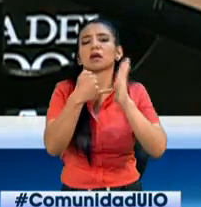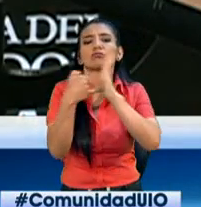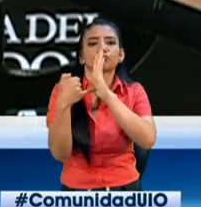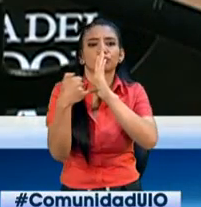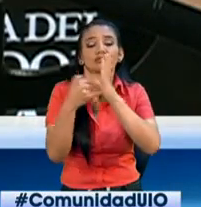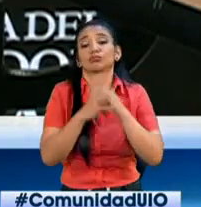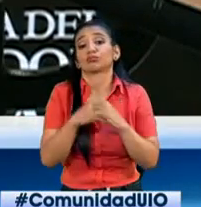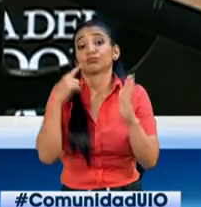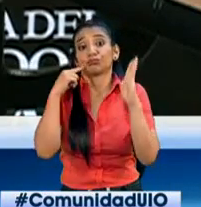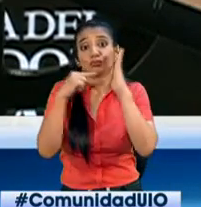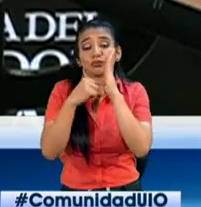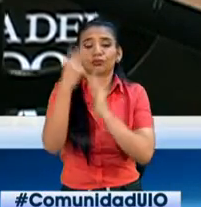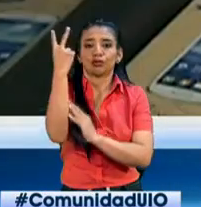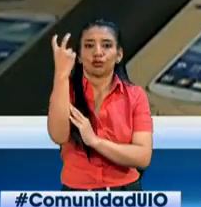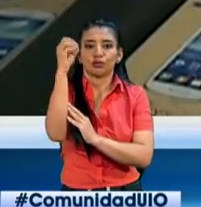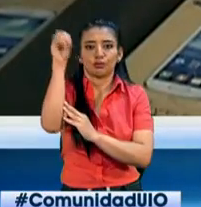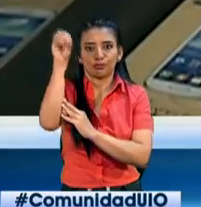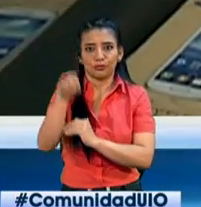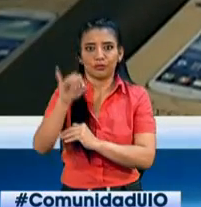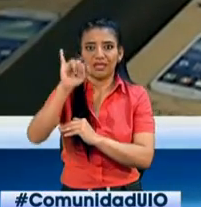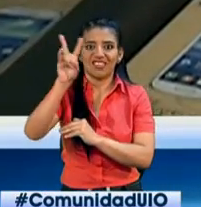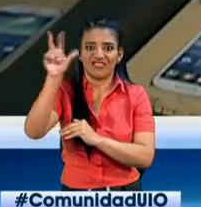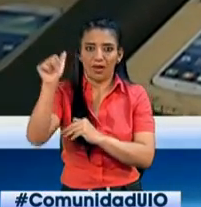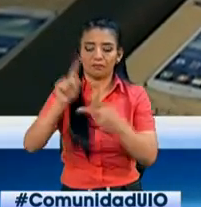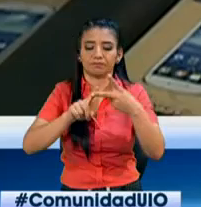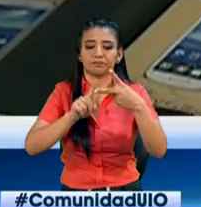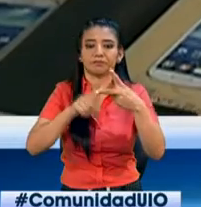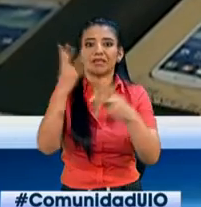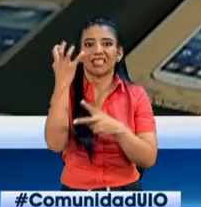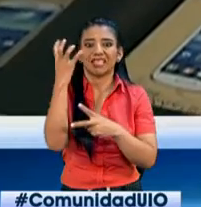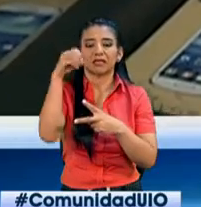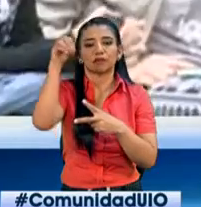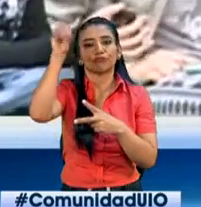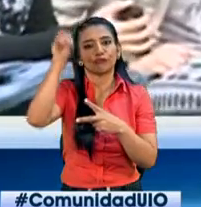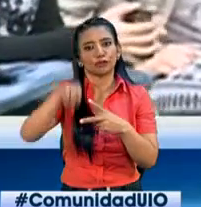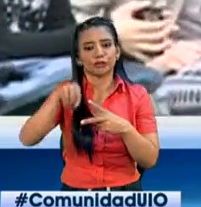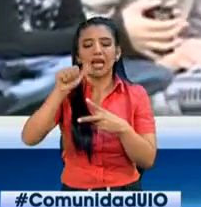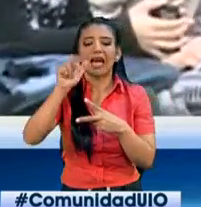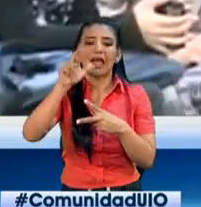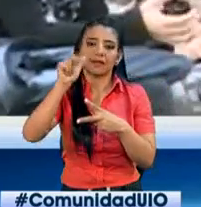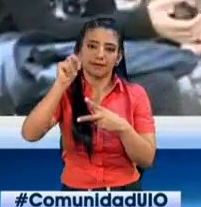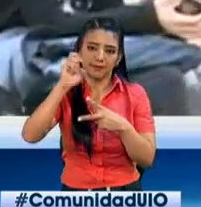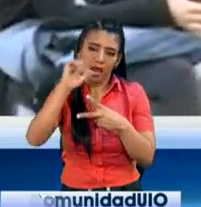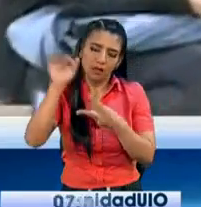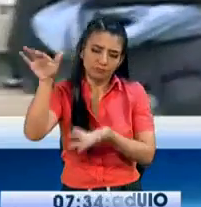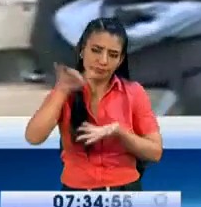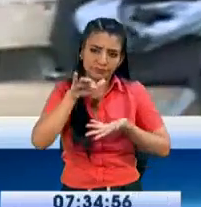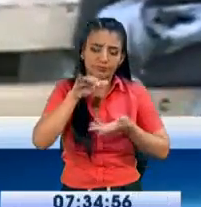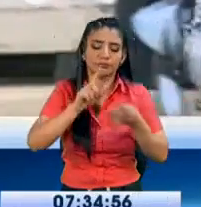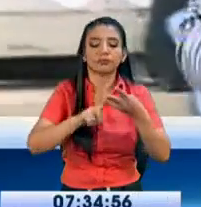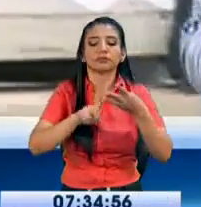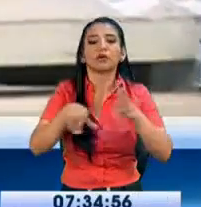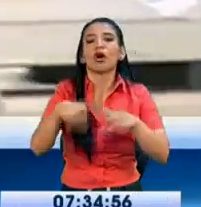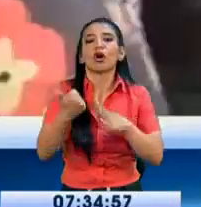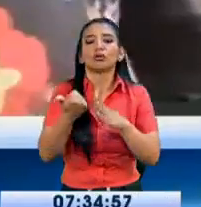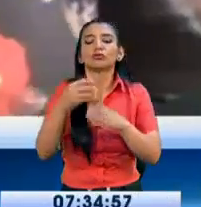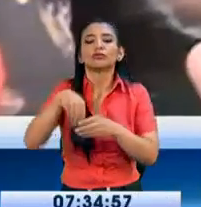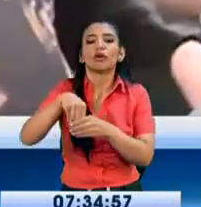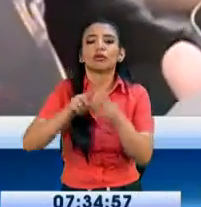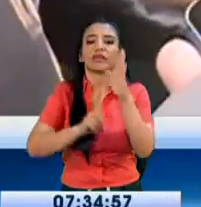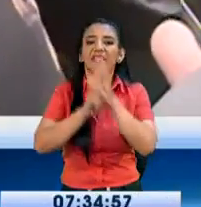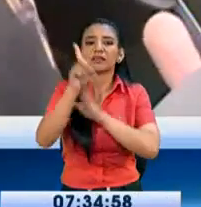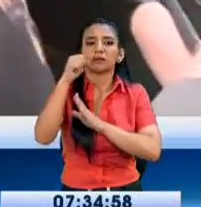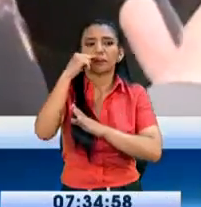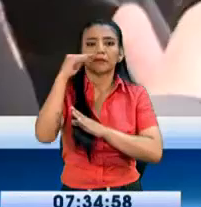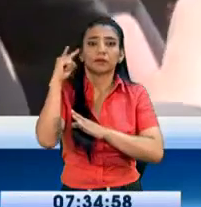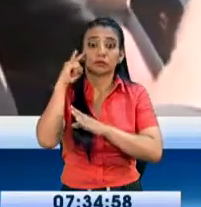por ejemplo, 12% del IVA, 15% de arancel y el 0,5% del Fondo de Desarrollo para la